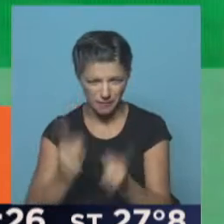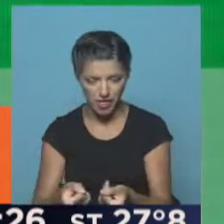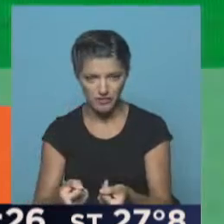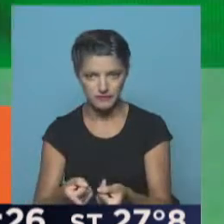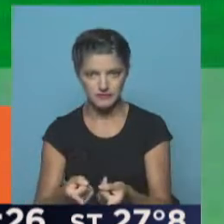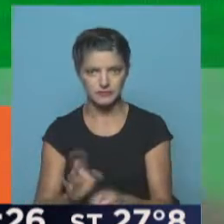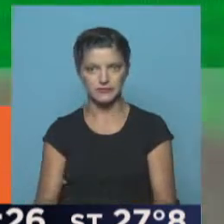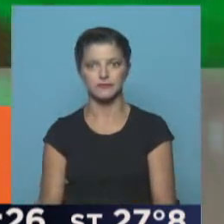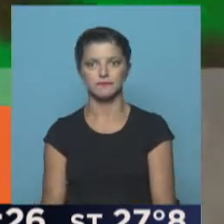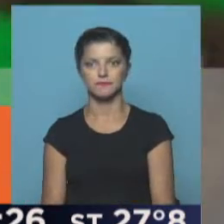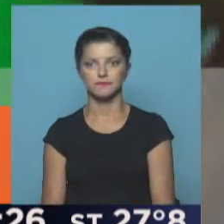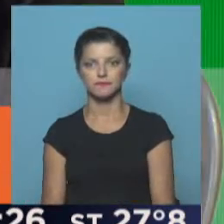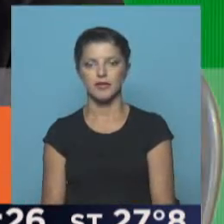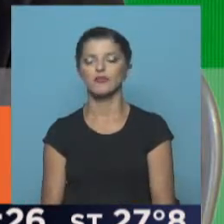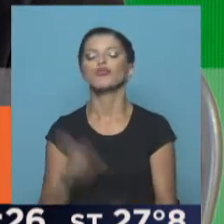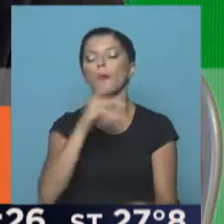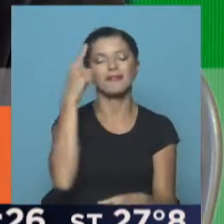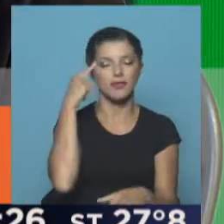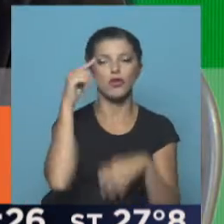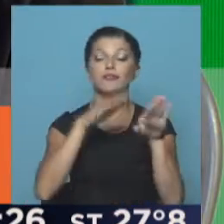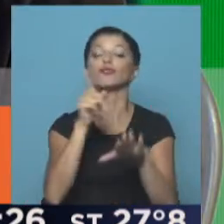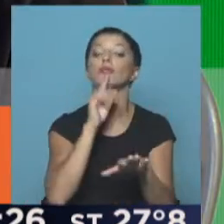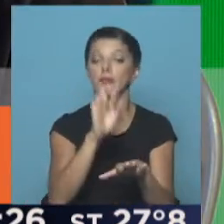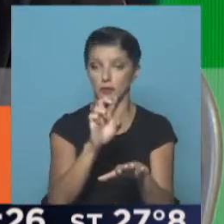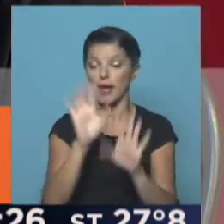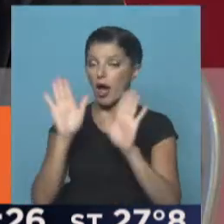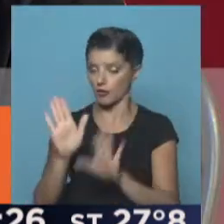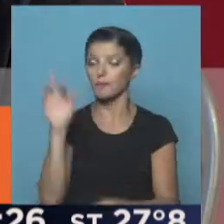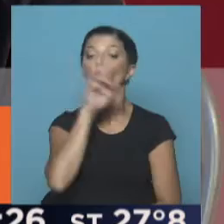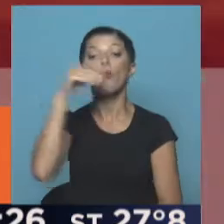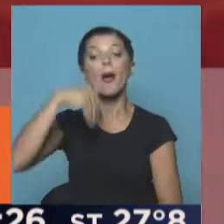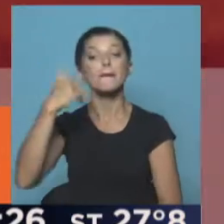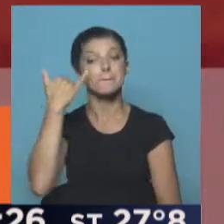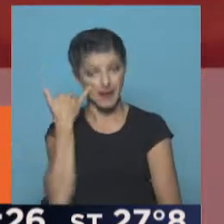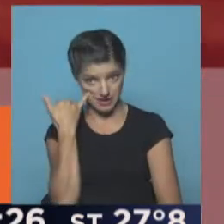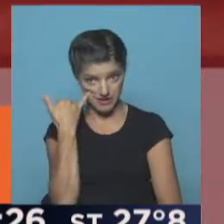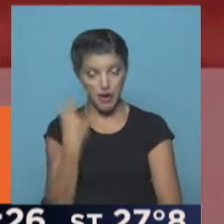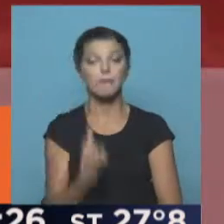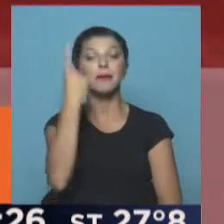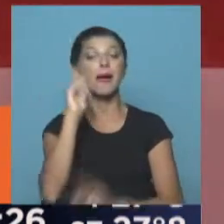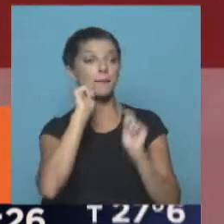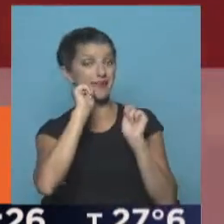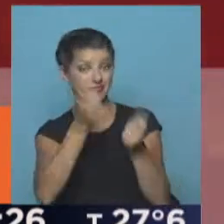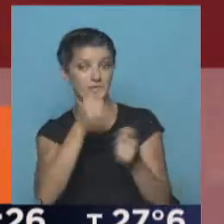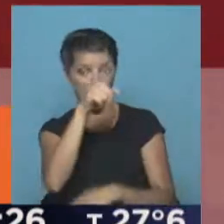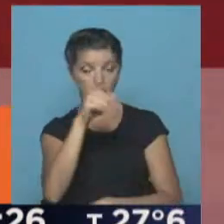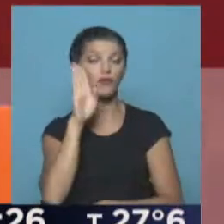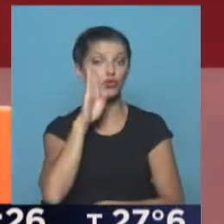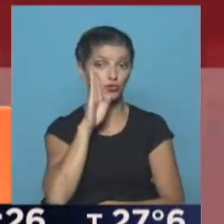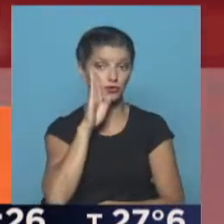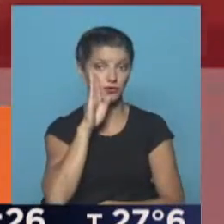esta cosa inquietante de Donald Trump. En el caso de Theresa May, justamente hace esta primera visita y aparece